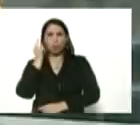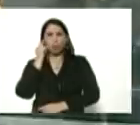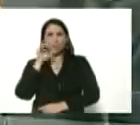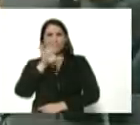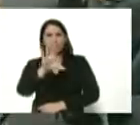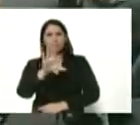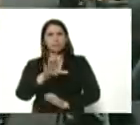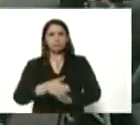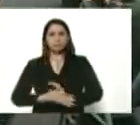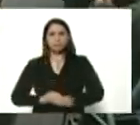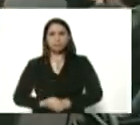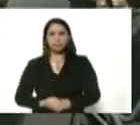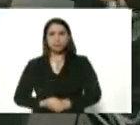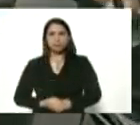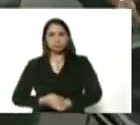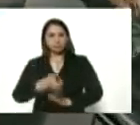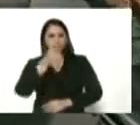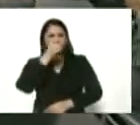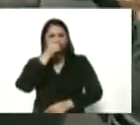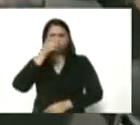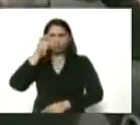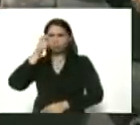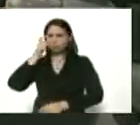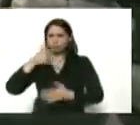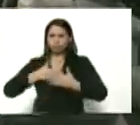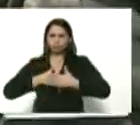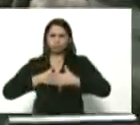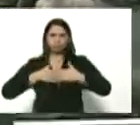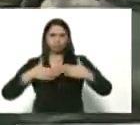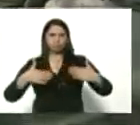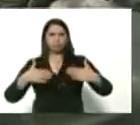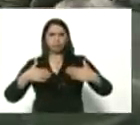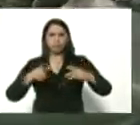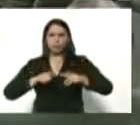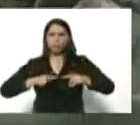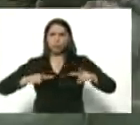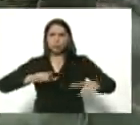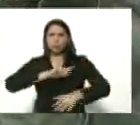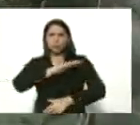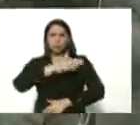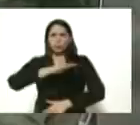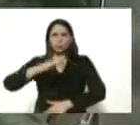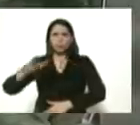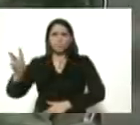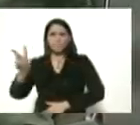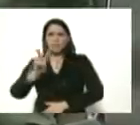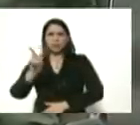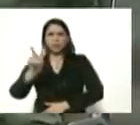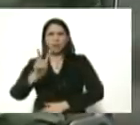patria, vigilantes y garantes de los espacios marinos de Venezuela,